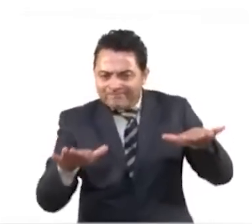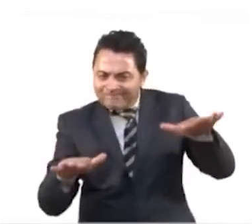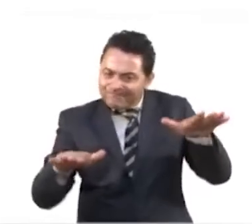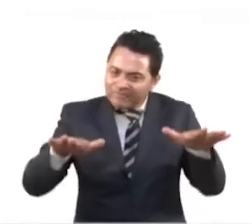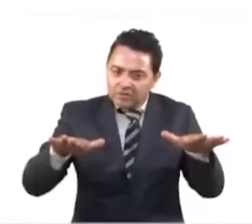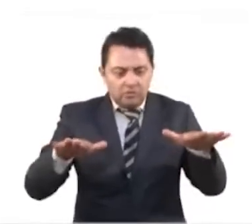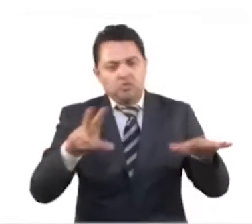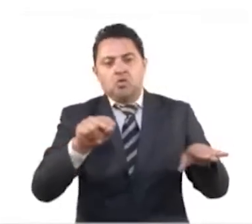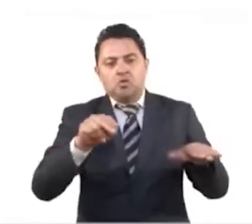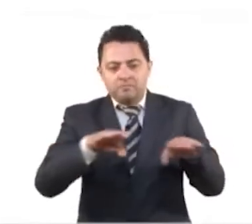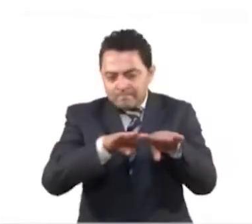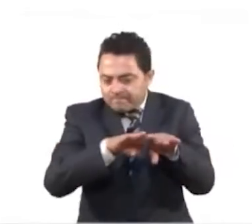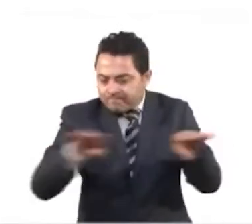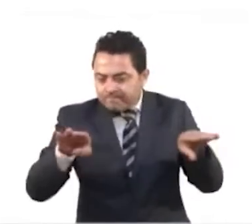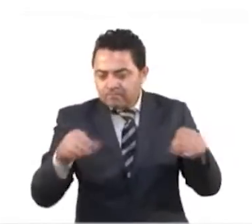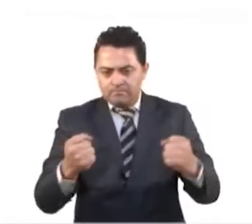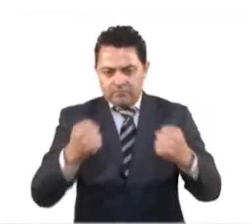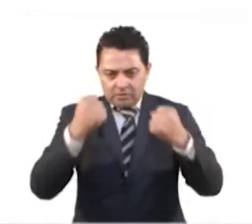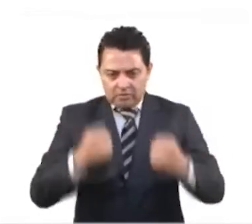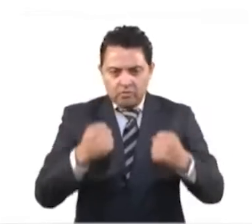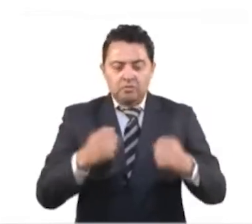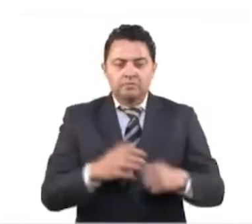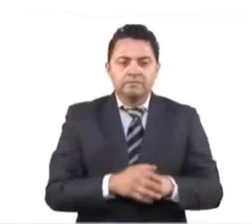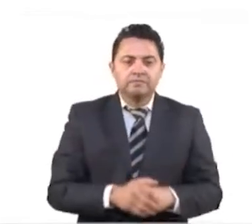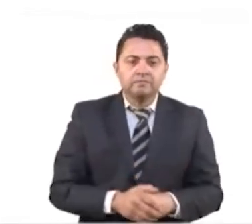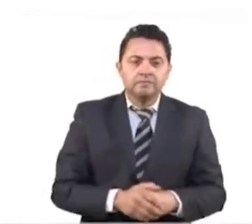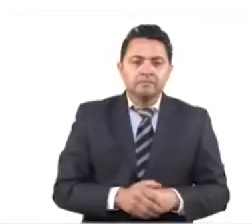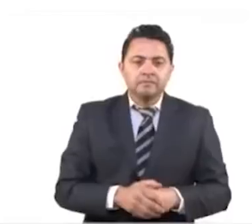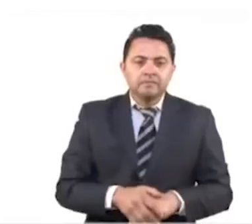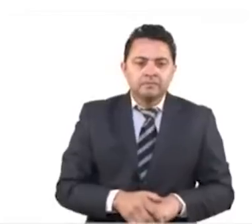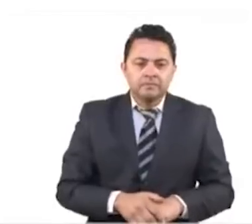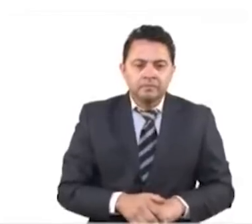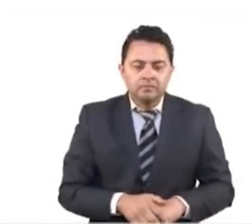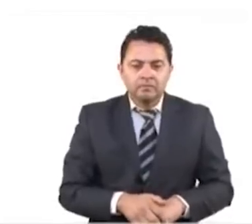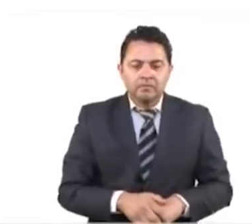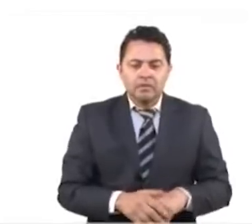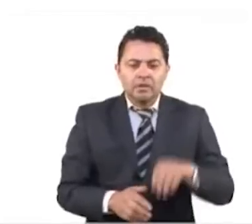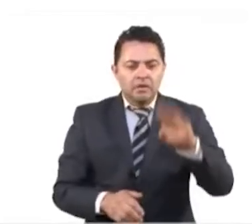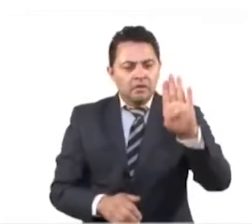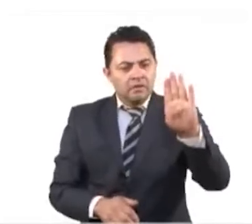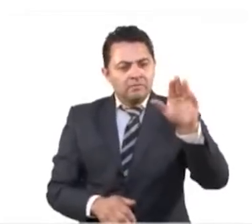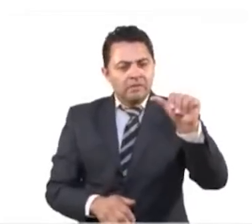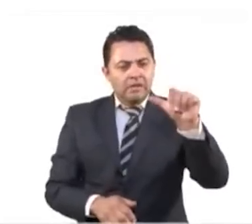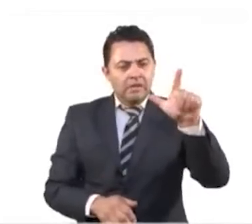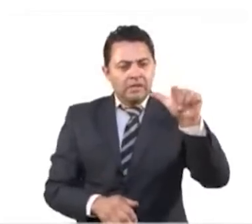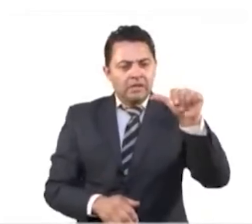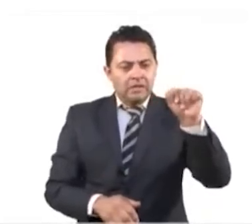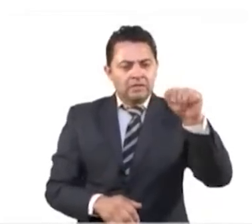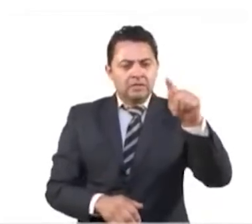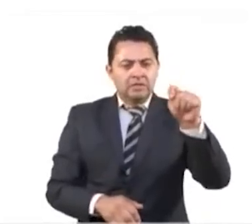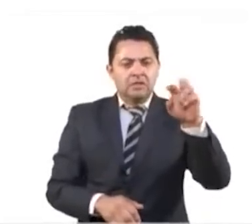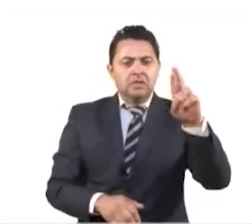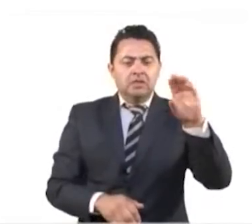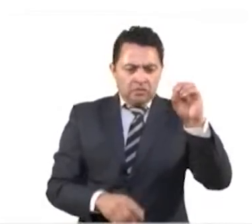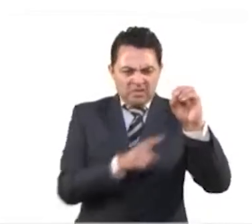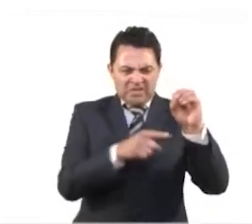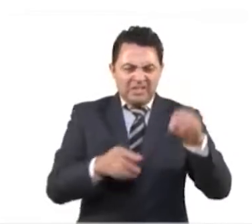de concreto que se estableció entre la subbase y lo que es el balasto para darle mejor